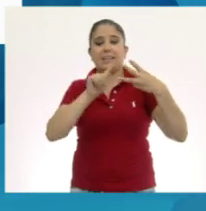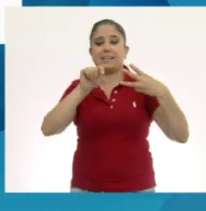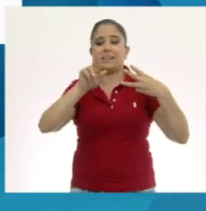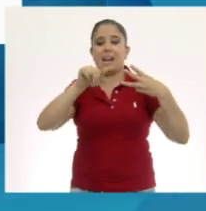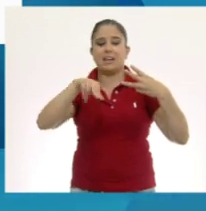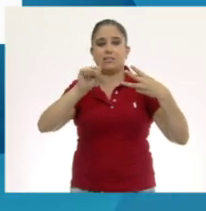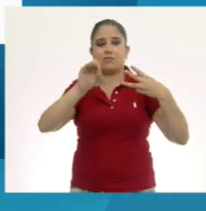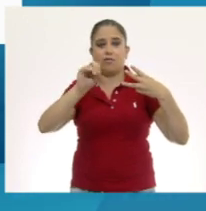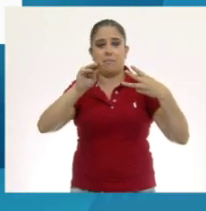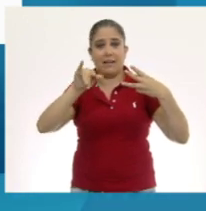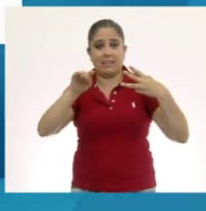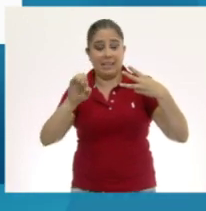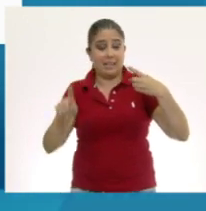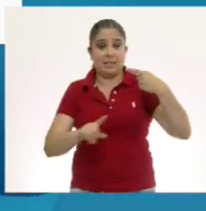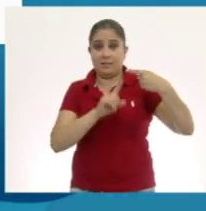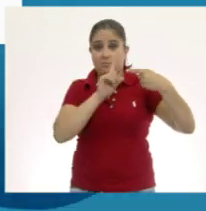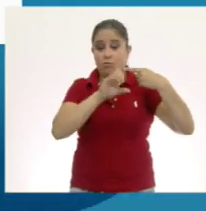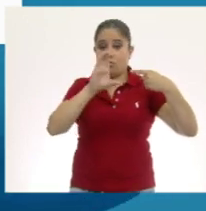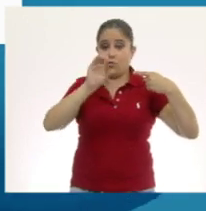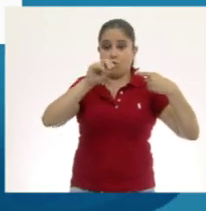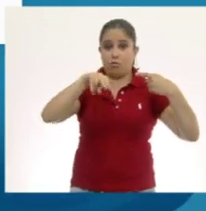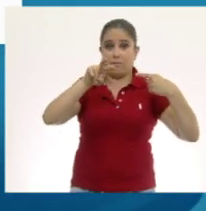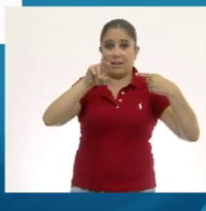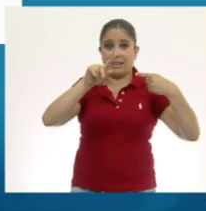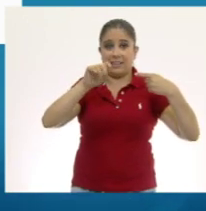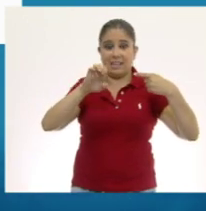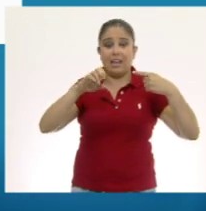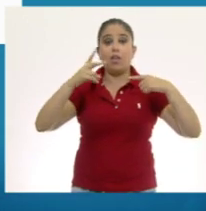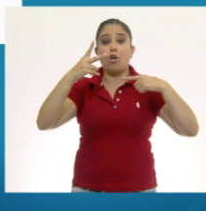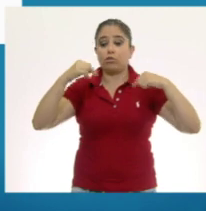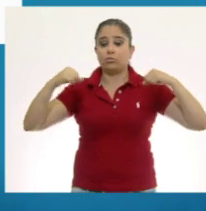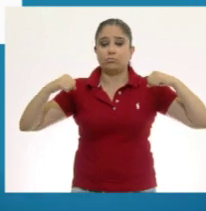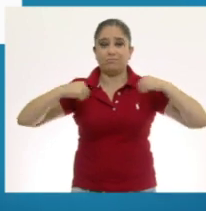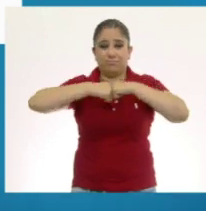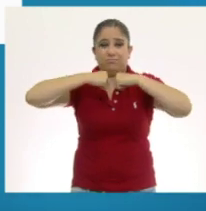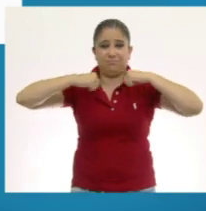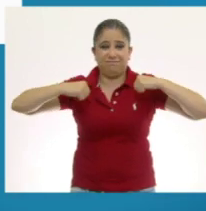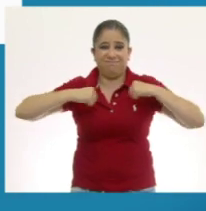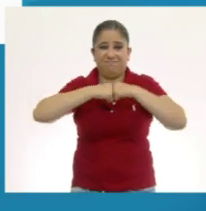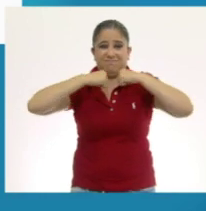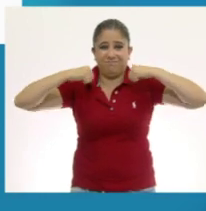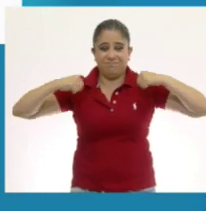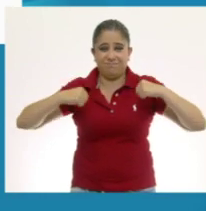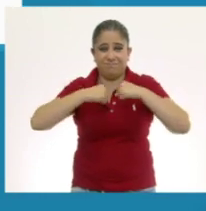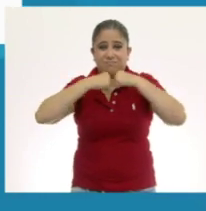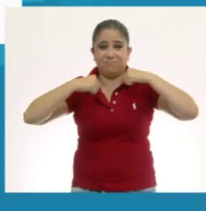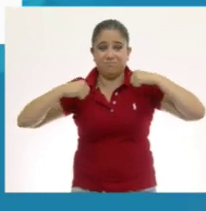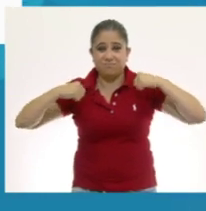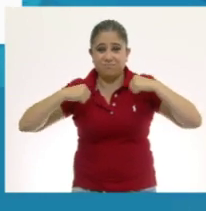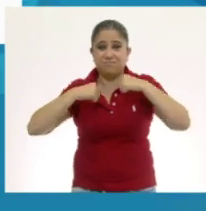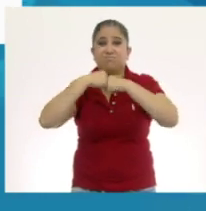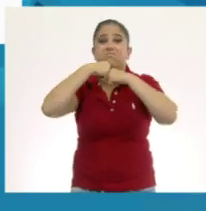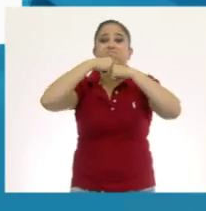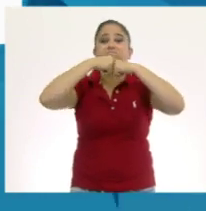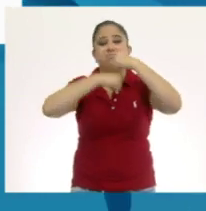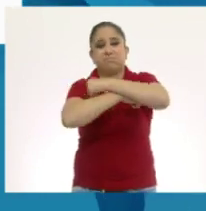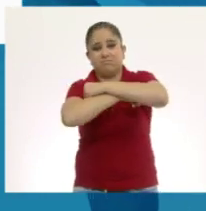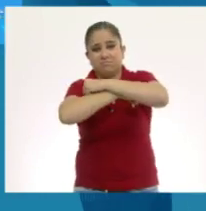transformante. En el convergente, dos placas tectónicas chocan entre sí y una de ellas se